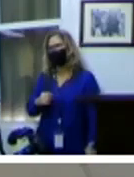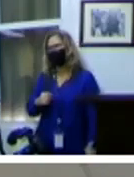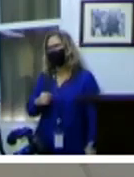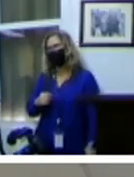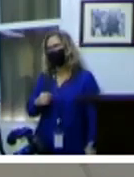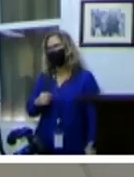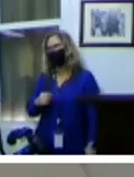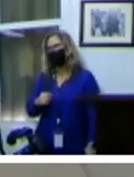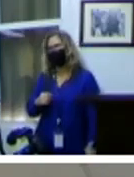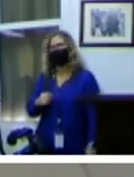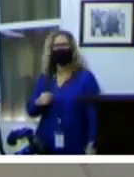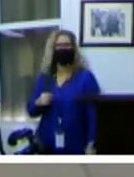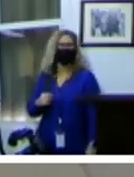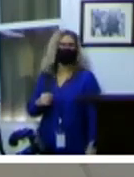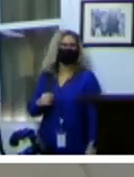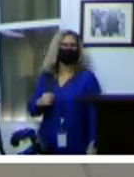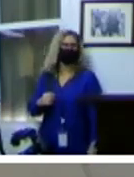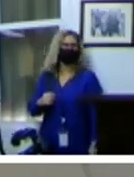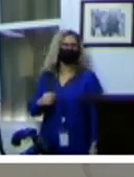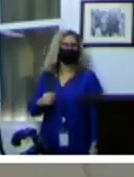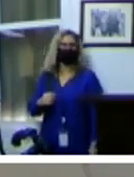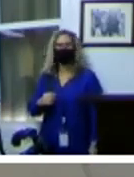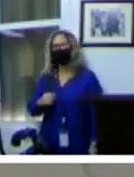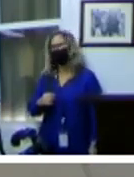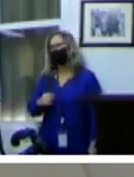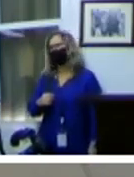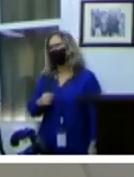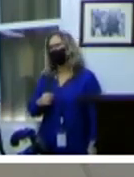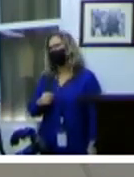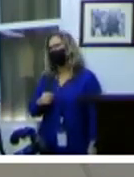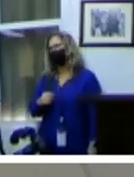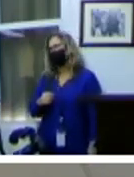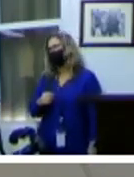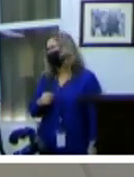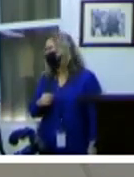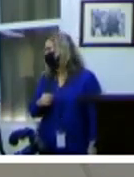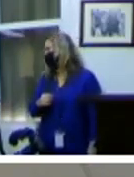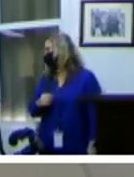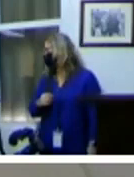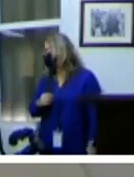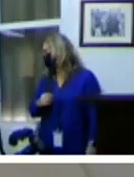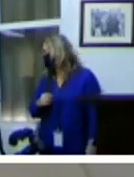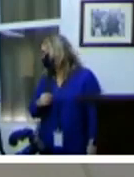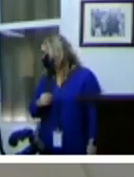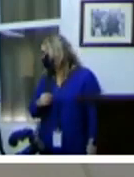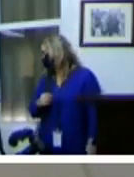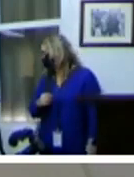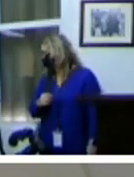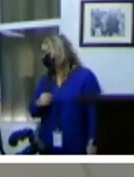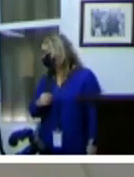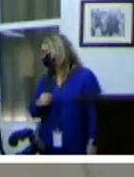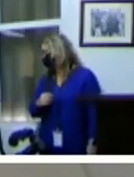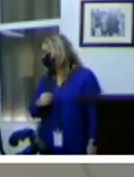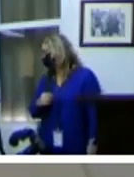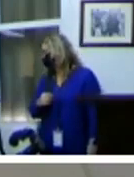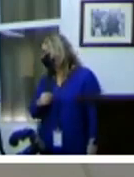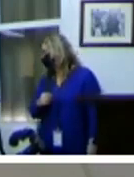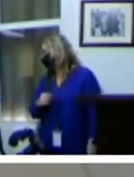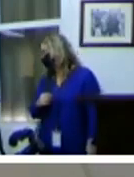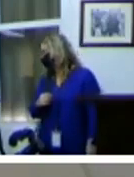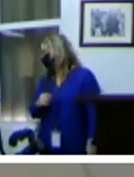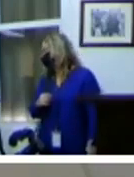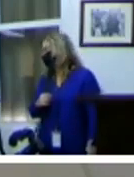la manera como se planificaba y la manera como uno desarrollaba los presupuestos previos no podía ser